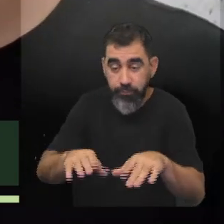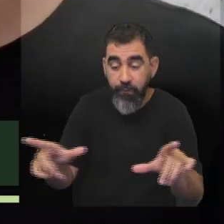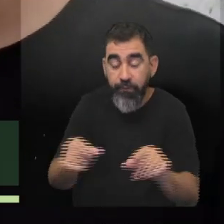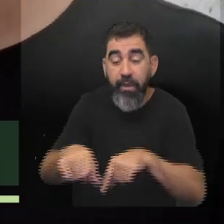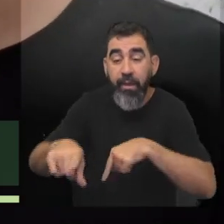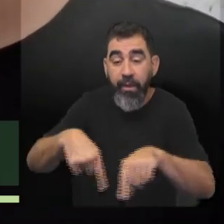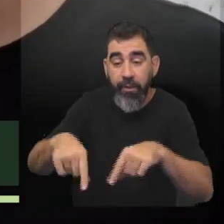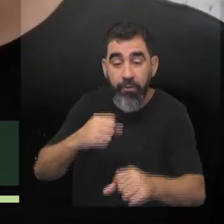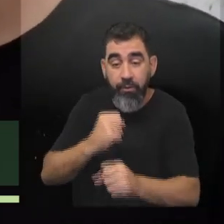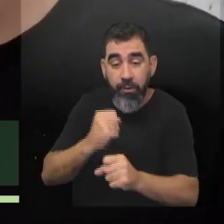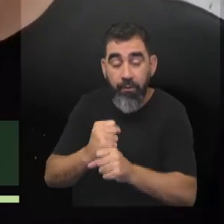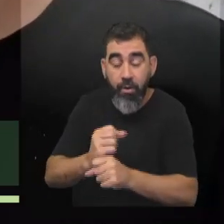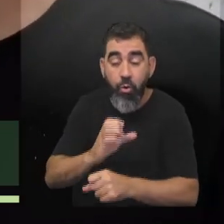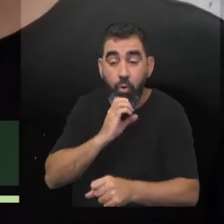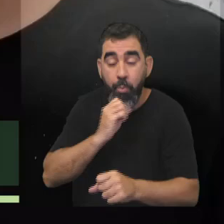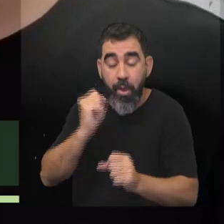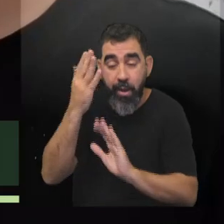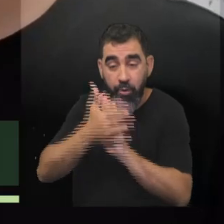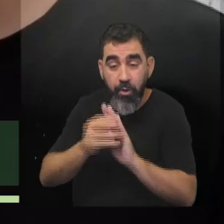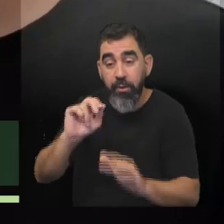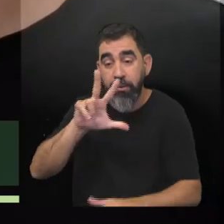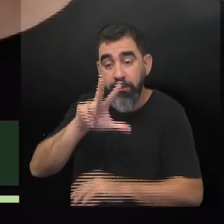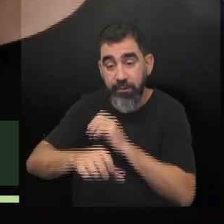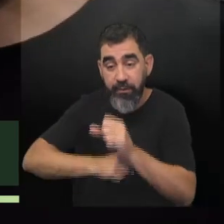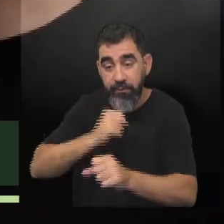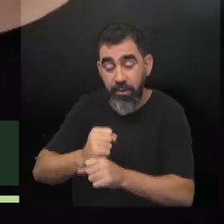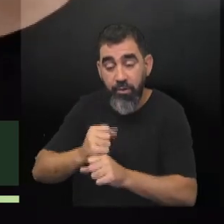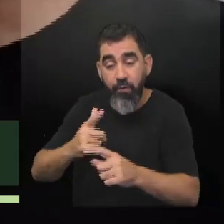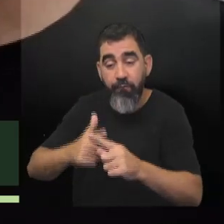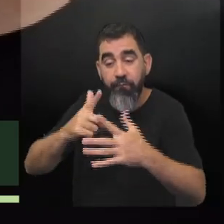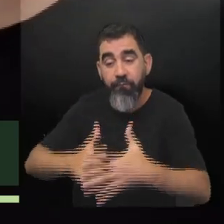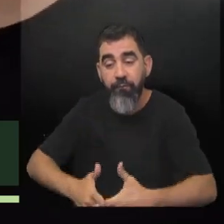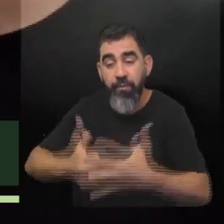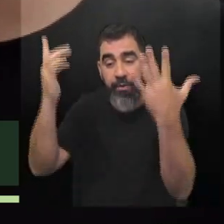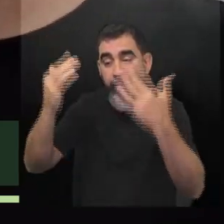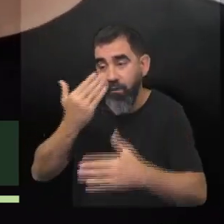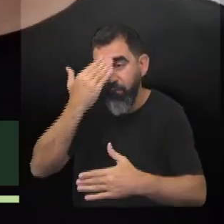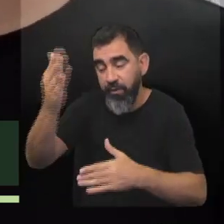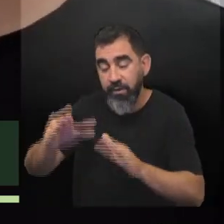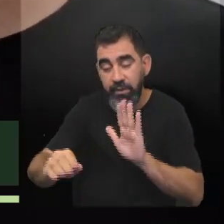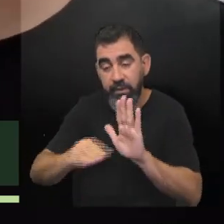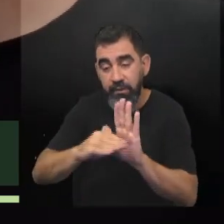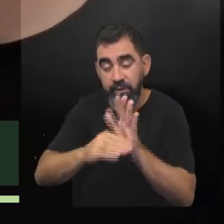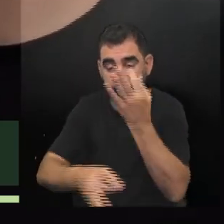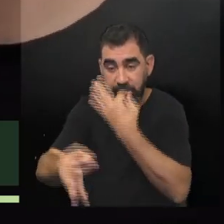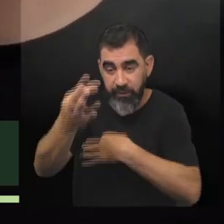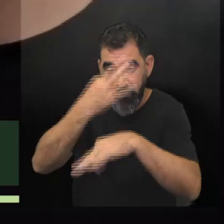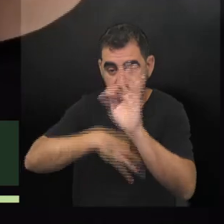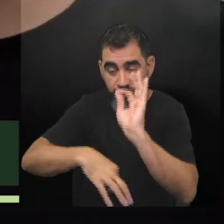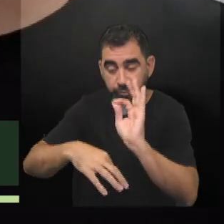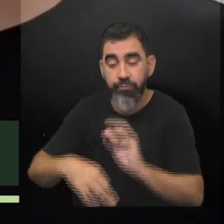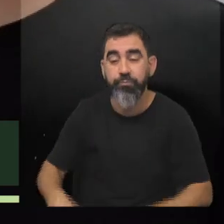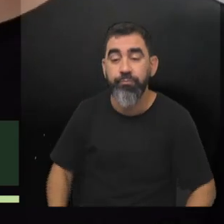de de mi trabajo frente a la comedia de estos 3 años un festival al aire libre en la Explanada del Solís que es nuestra